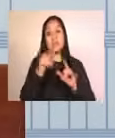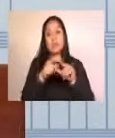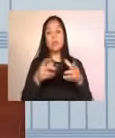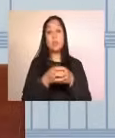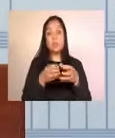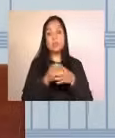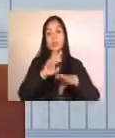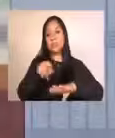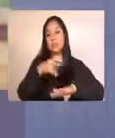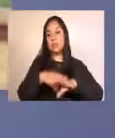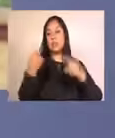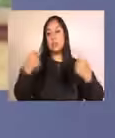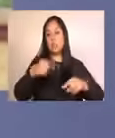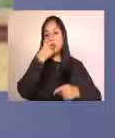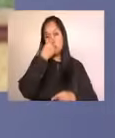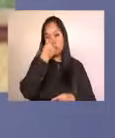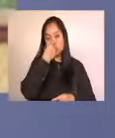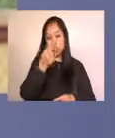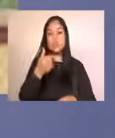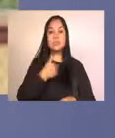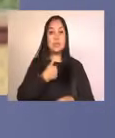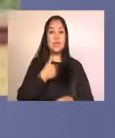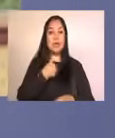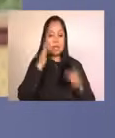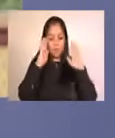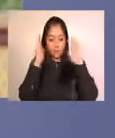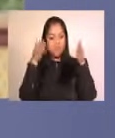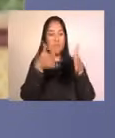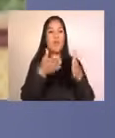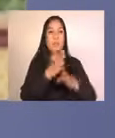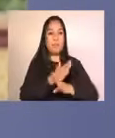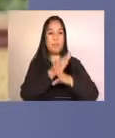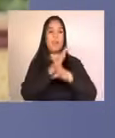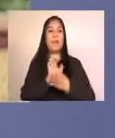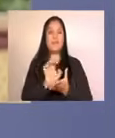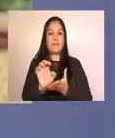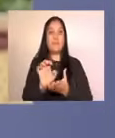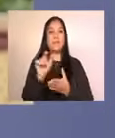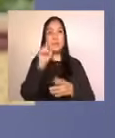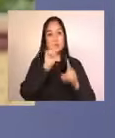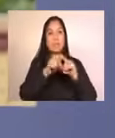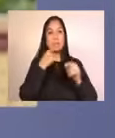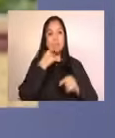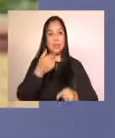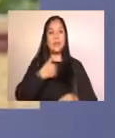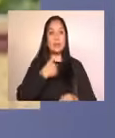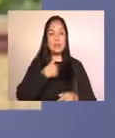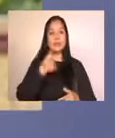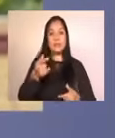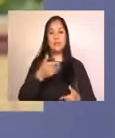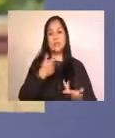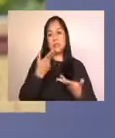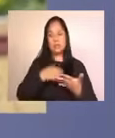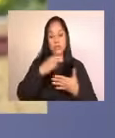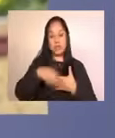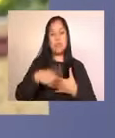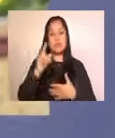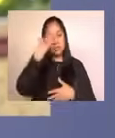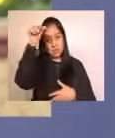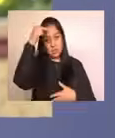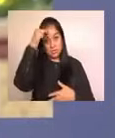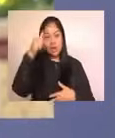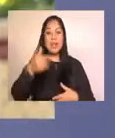Nacional contra la Corrupción pues tiene un enfoque preventivo y por lo cual aquellos grandes programas de gobierno en